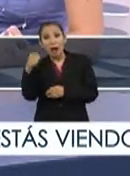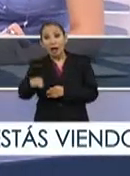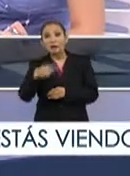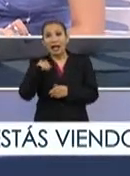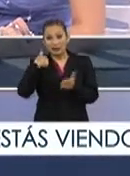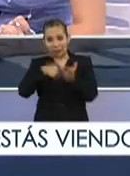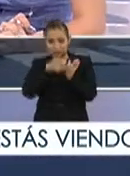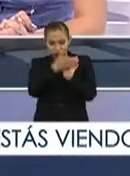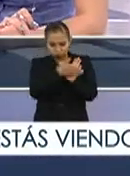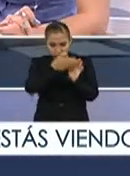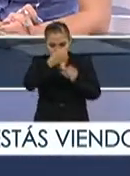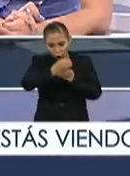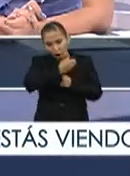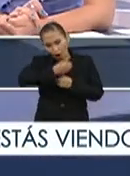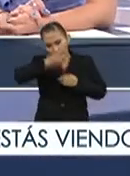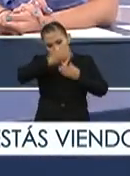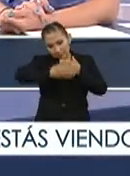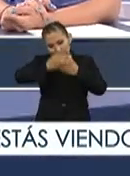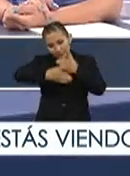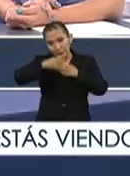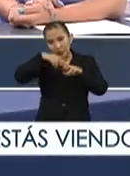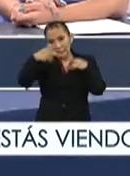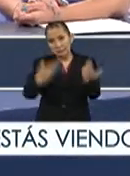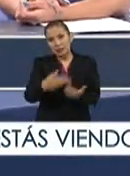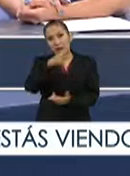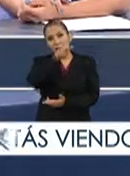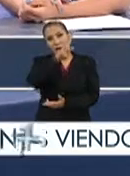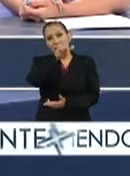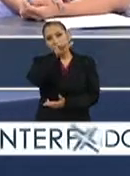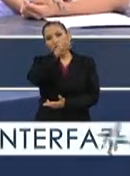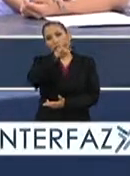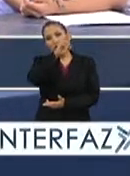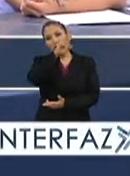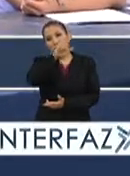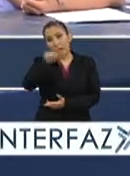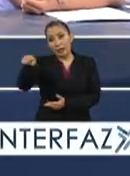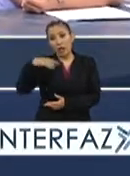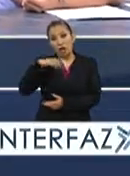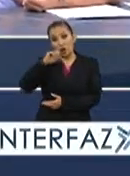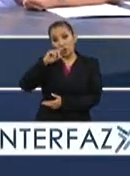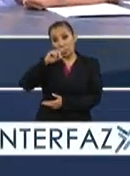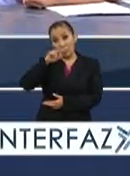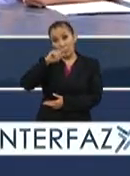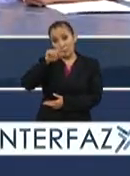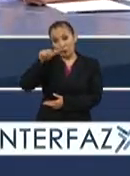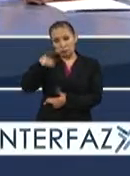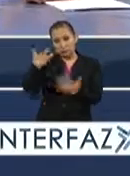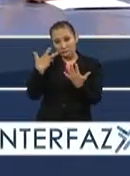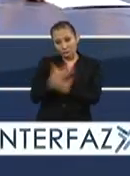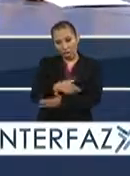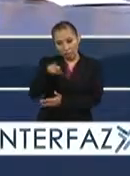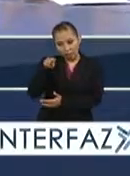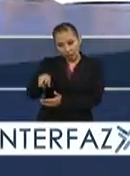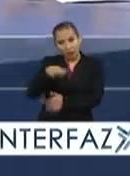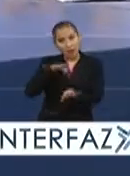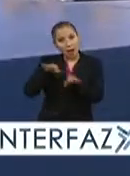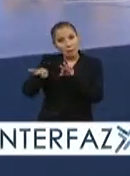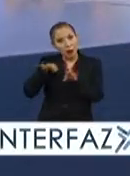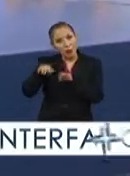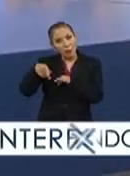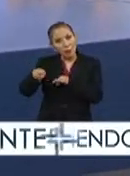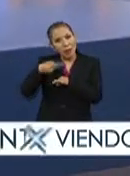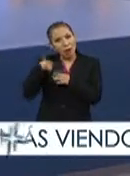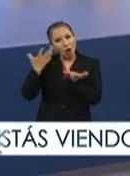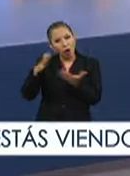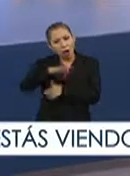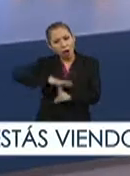de la correspondencia de la revista Plural, de Octavio Paz, y me sorprendía mucho. Eran cosas de trabajo, pero era